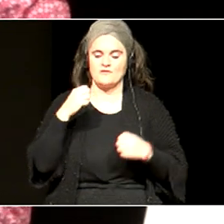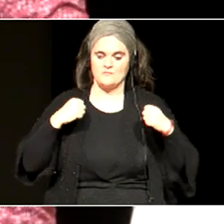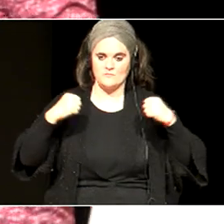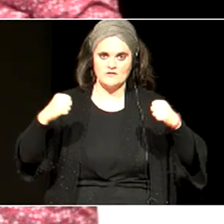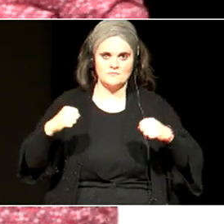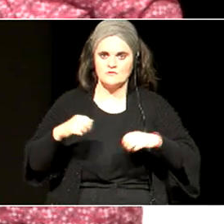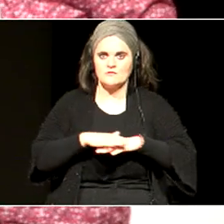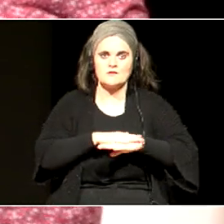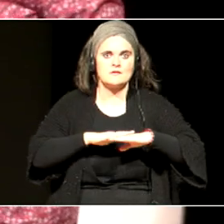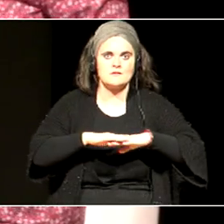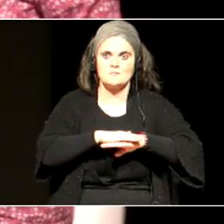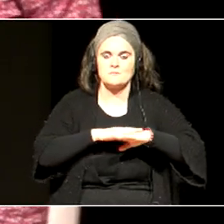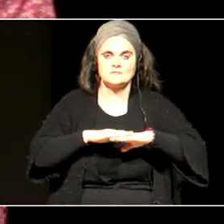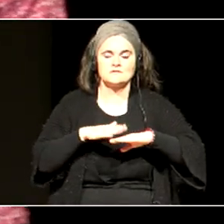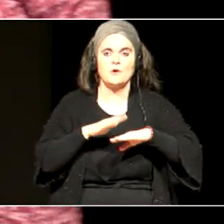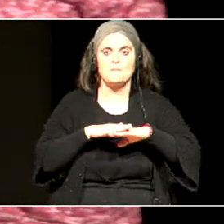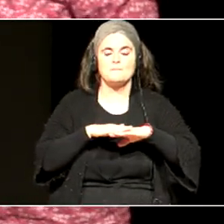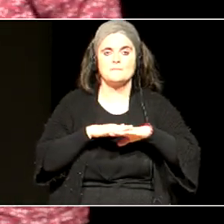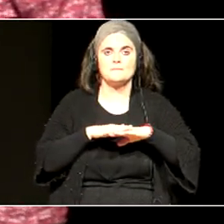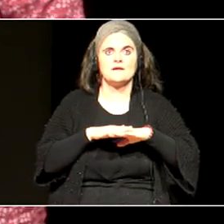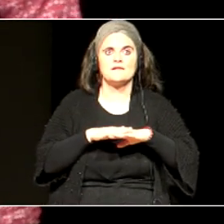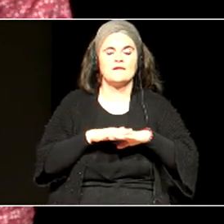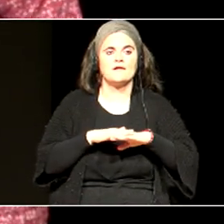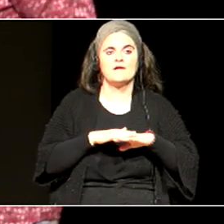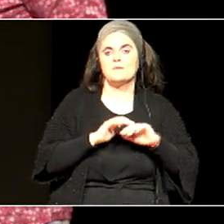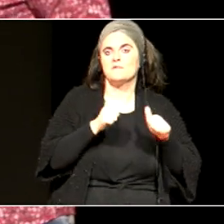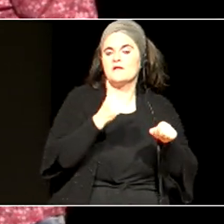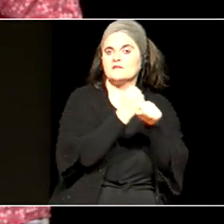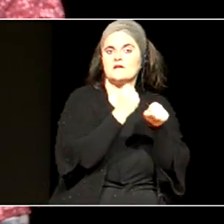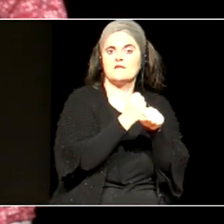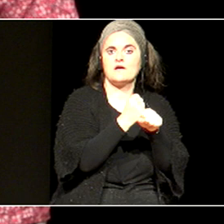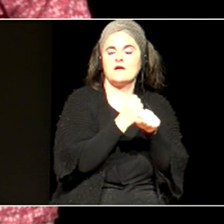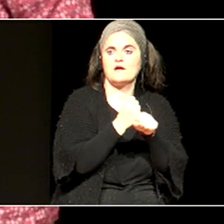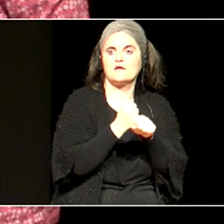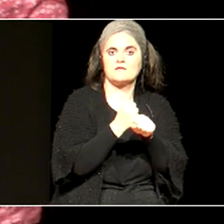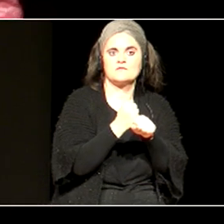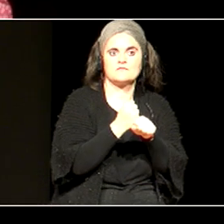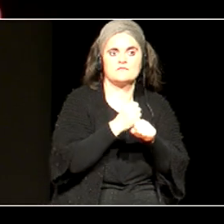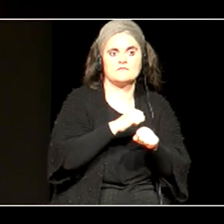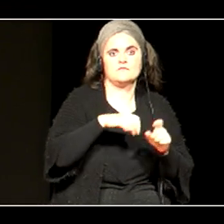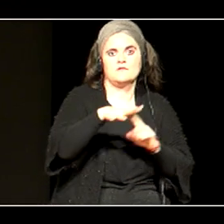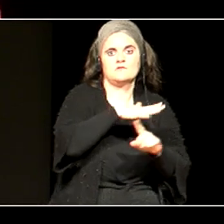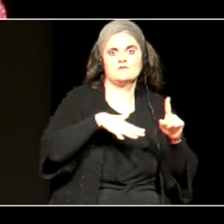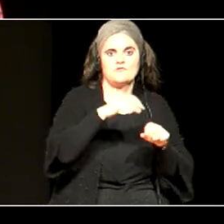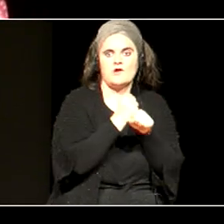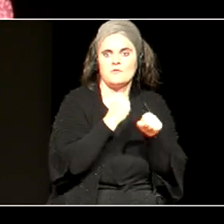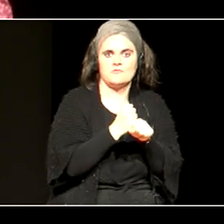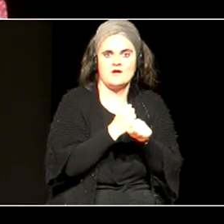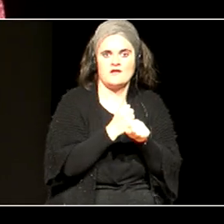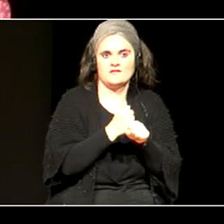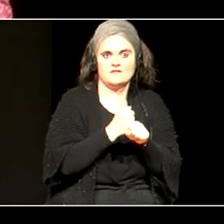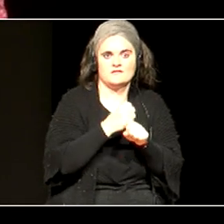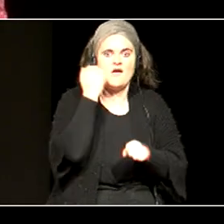para no caer solamente en un mercado laboral explotador etcétera etcétera entonces es